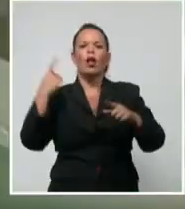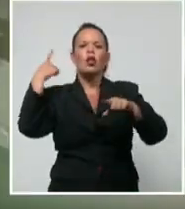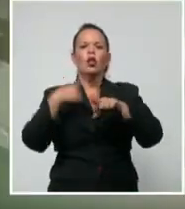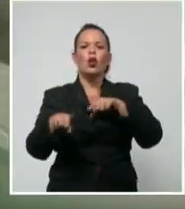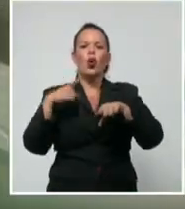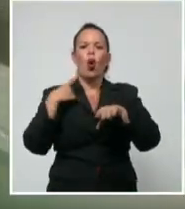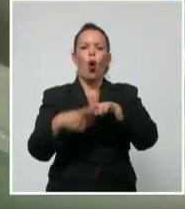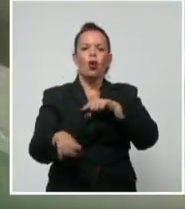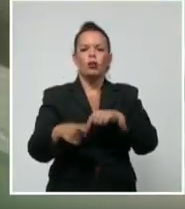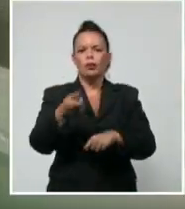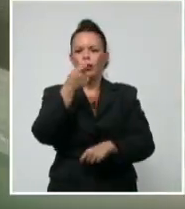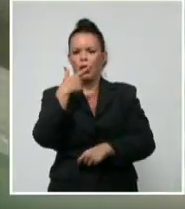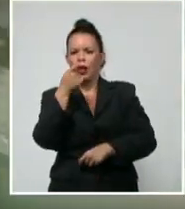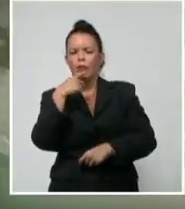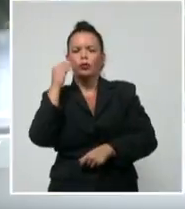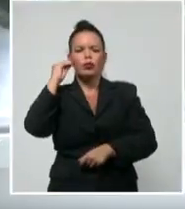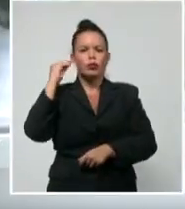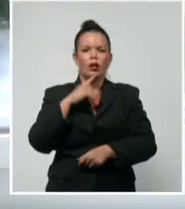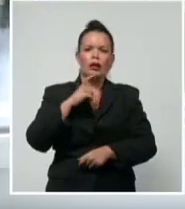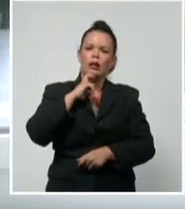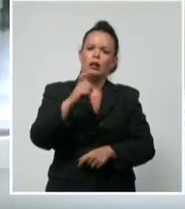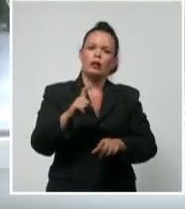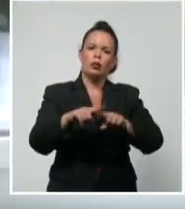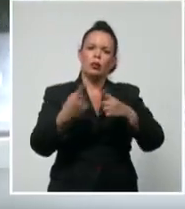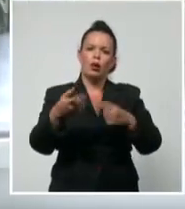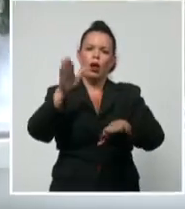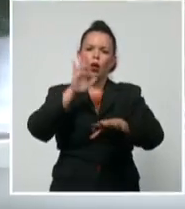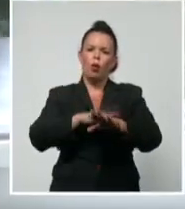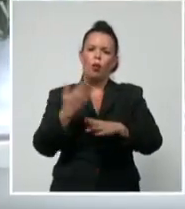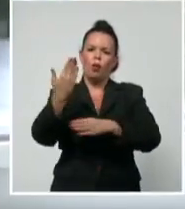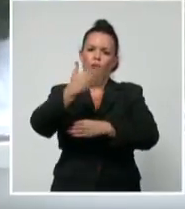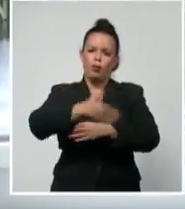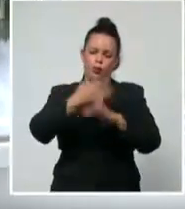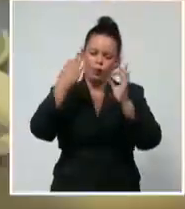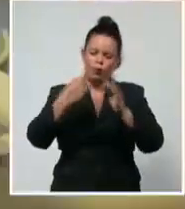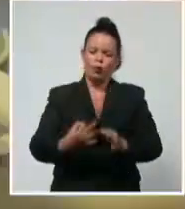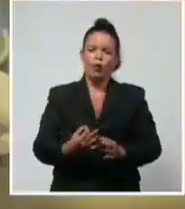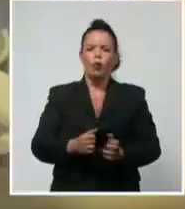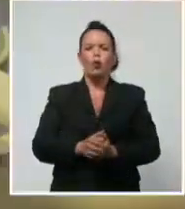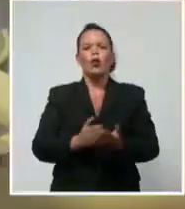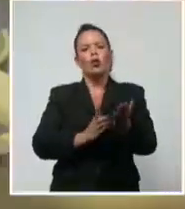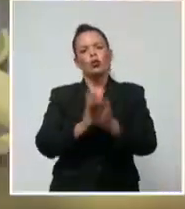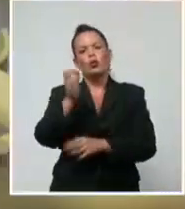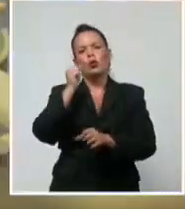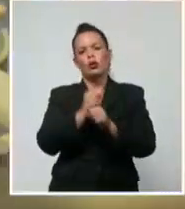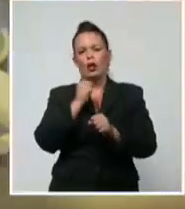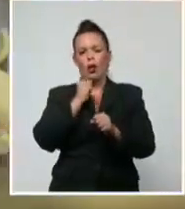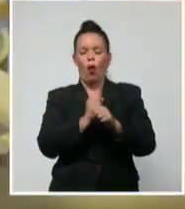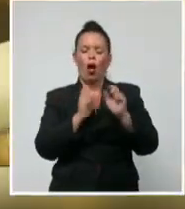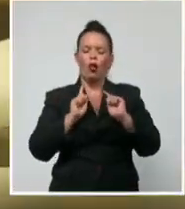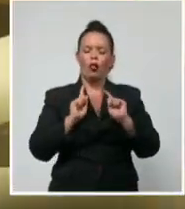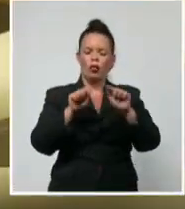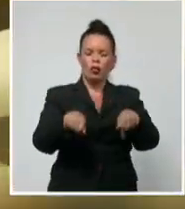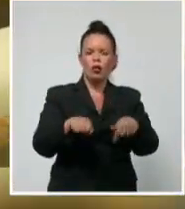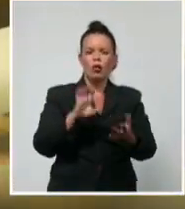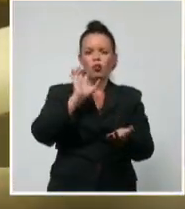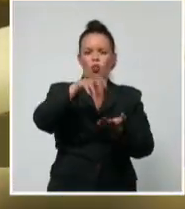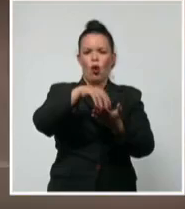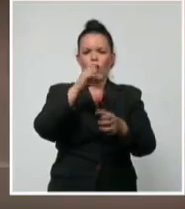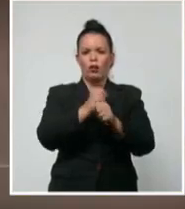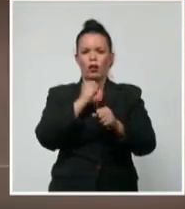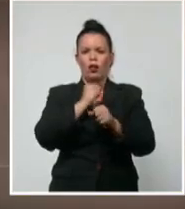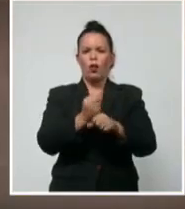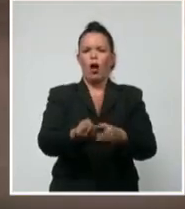sector, encuentran salida gracias a la impronta de muchos, que desde sus puestos contribuyen al cumplimiento de